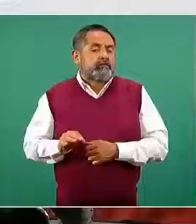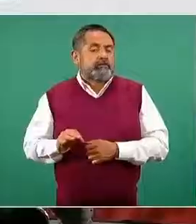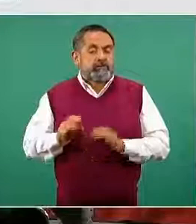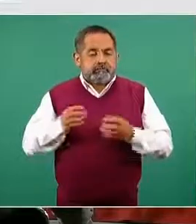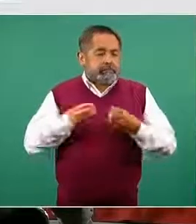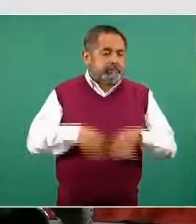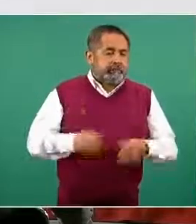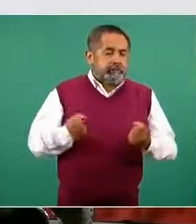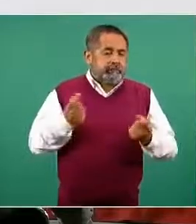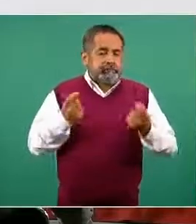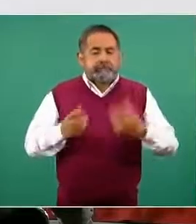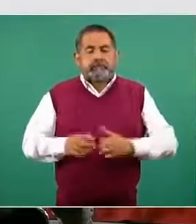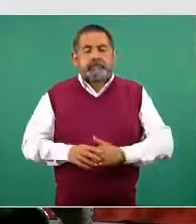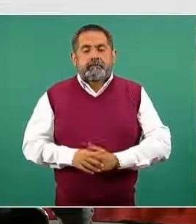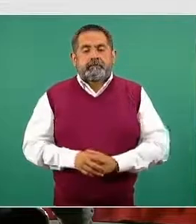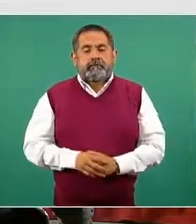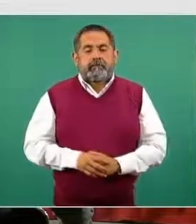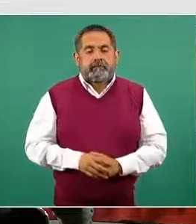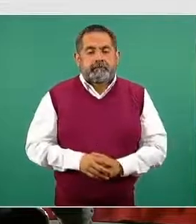dosis perdidas.